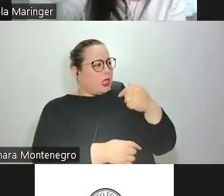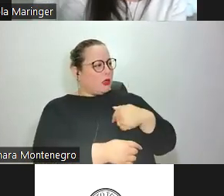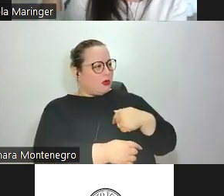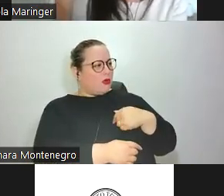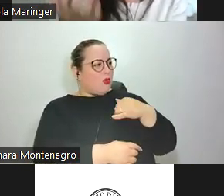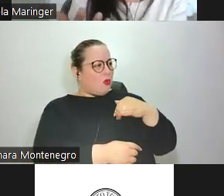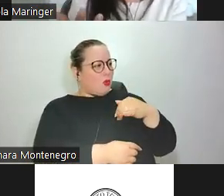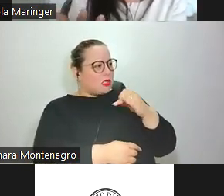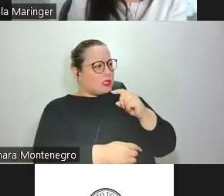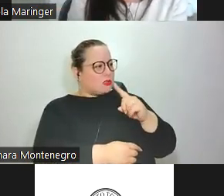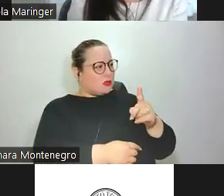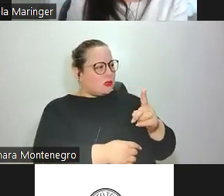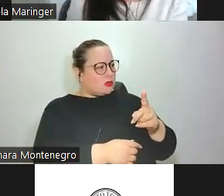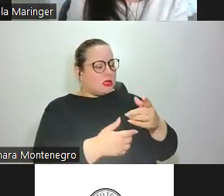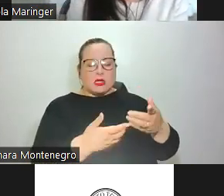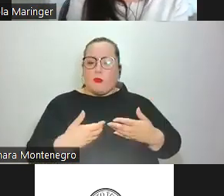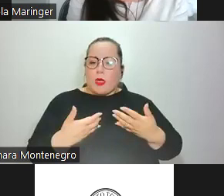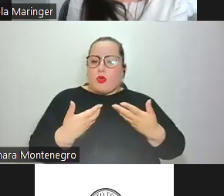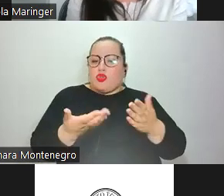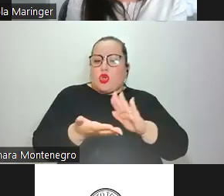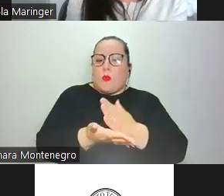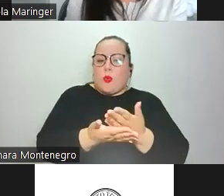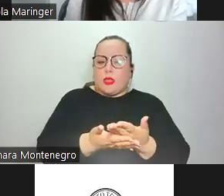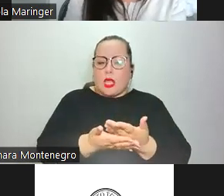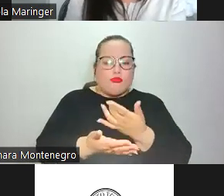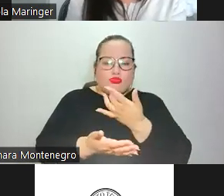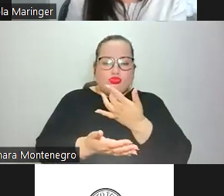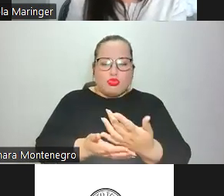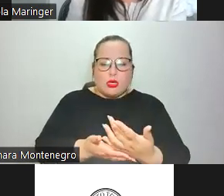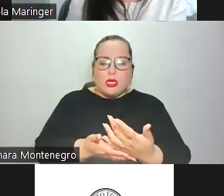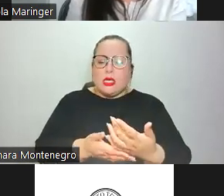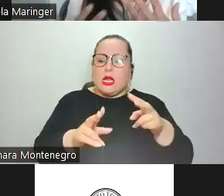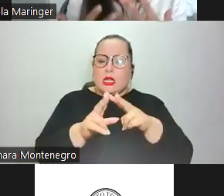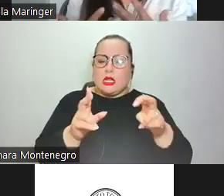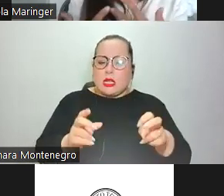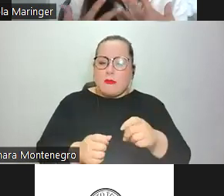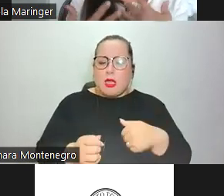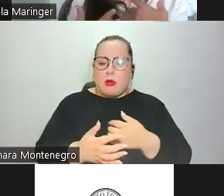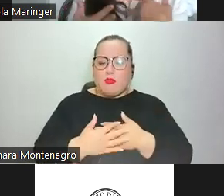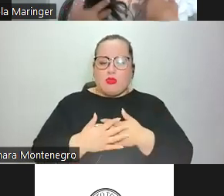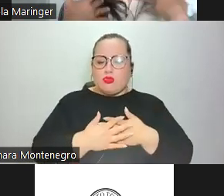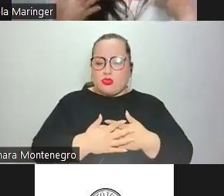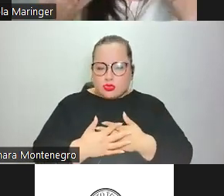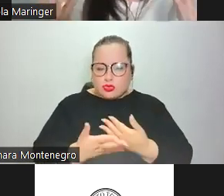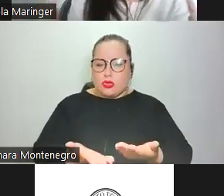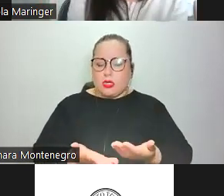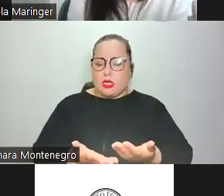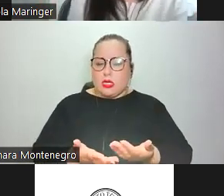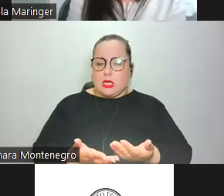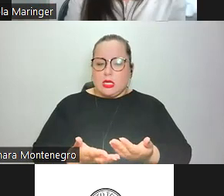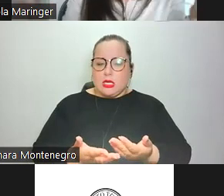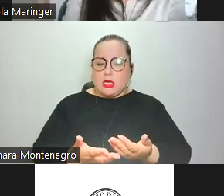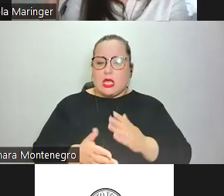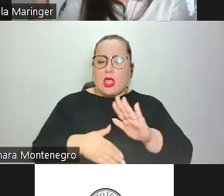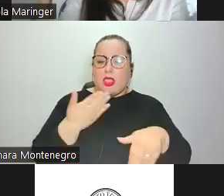pasando con nuestras emociones, por qué están apareciendo esas emociones y luego saber ¿qué vamos a hacer con